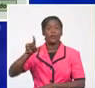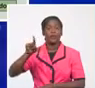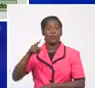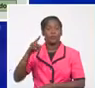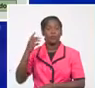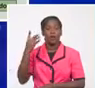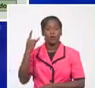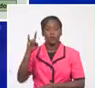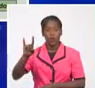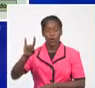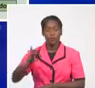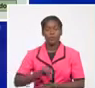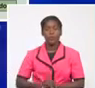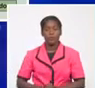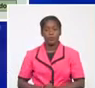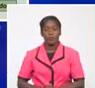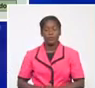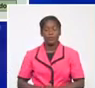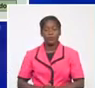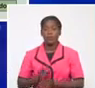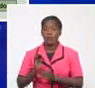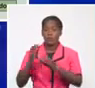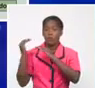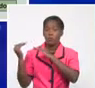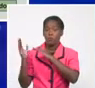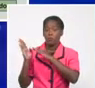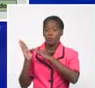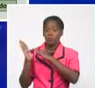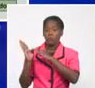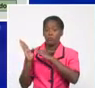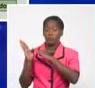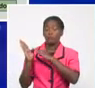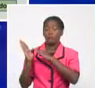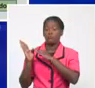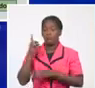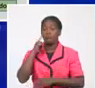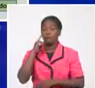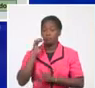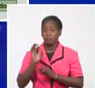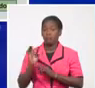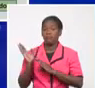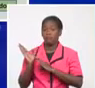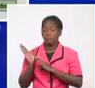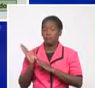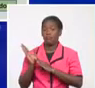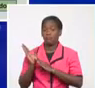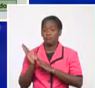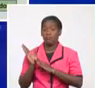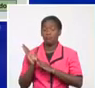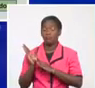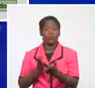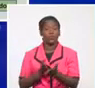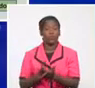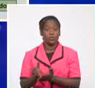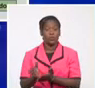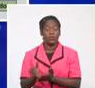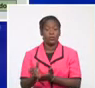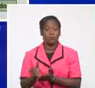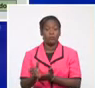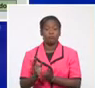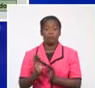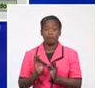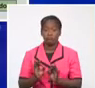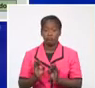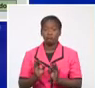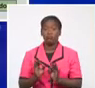159,9. La curva de Cuba, ahí ustedes la tienen. Realmente se mantiene